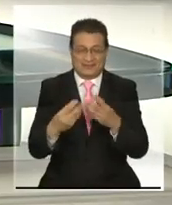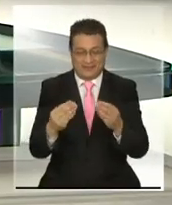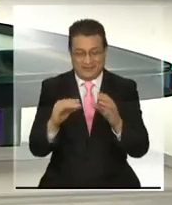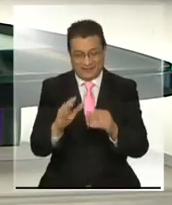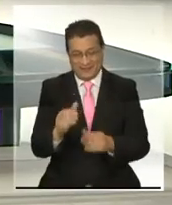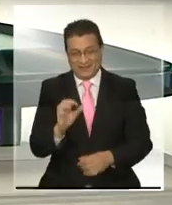bien gracias